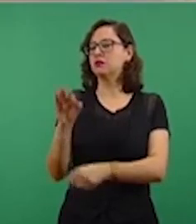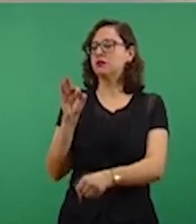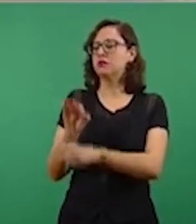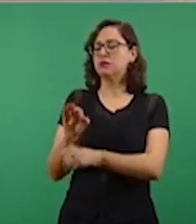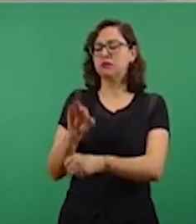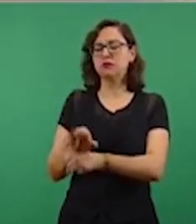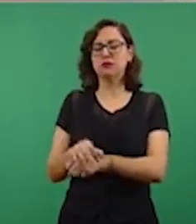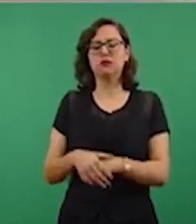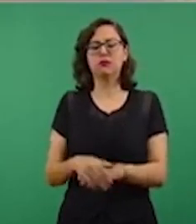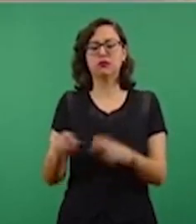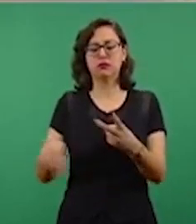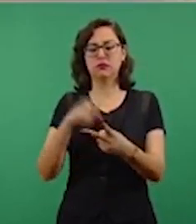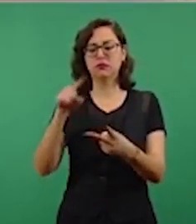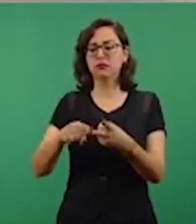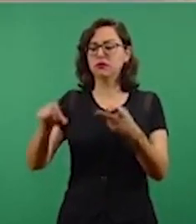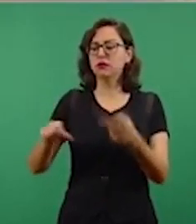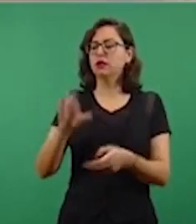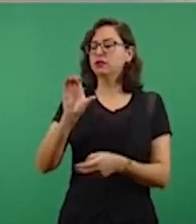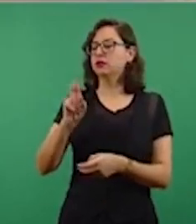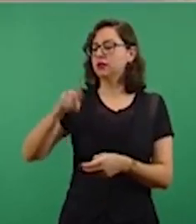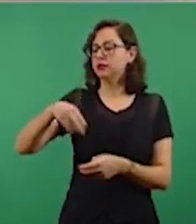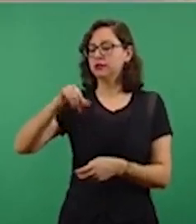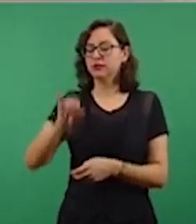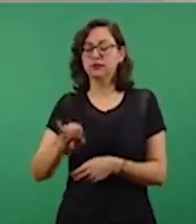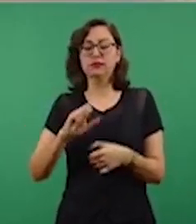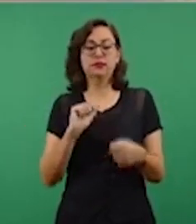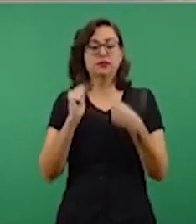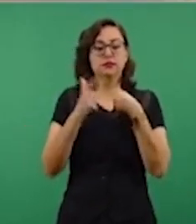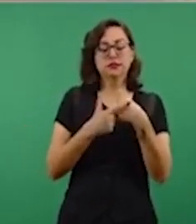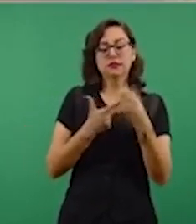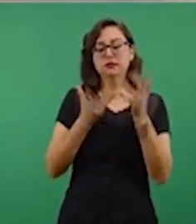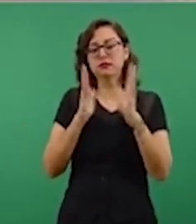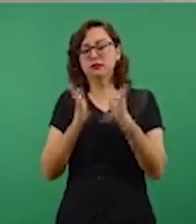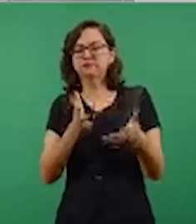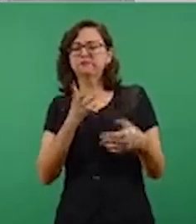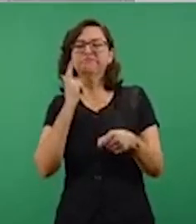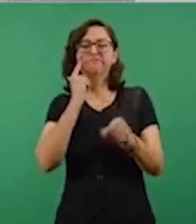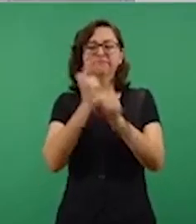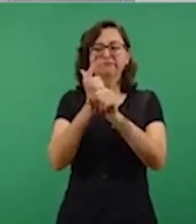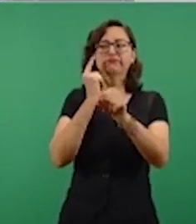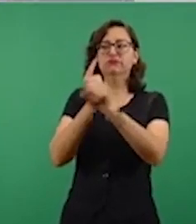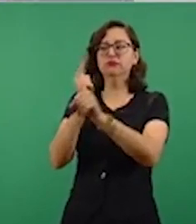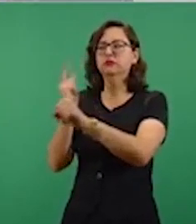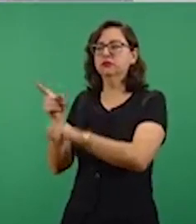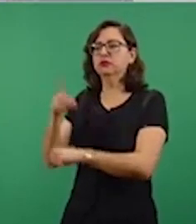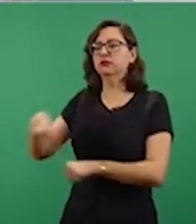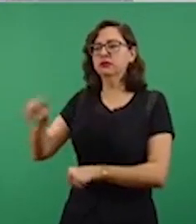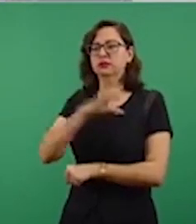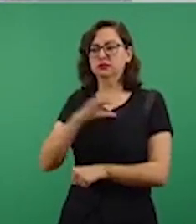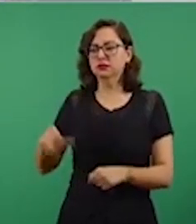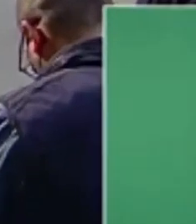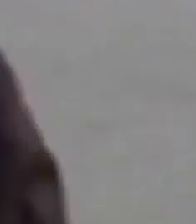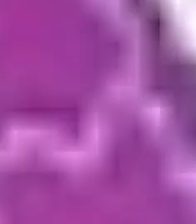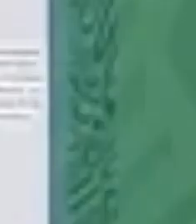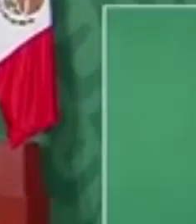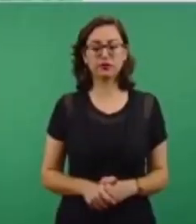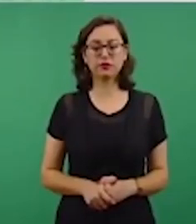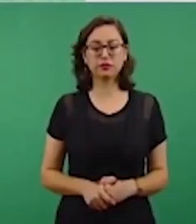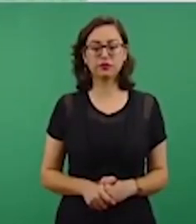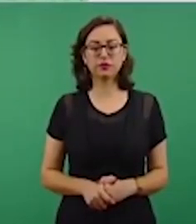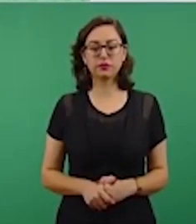Centro Nacional de Inteligencia ya tiene alertas sobre posibles candidatos con posibles nexos con el crimen